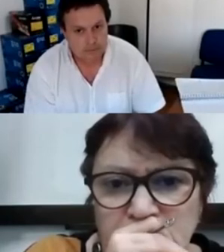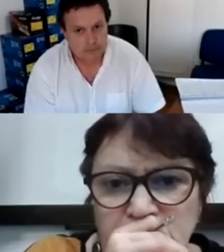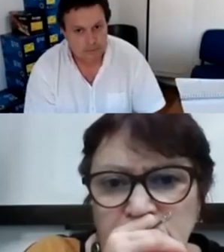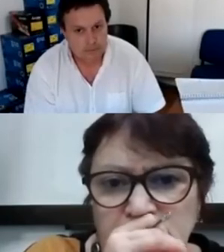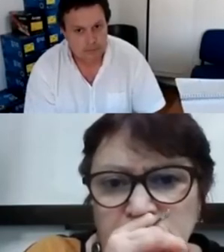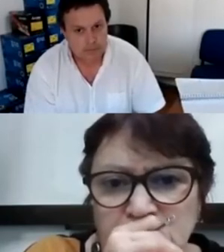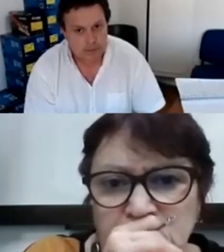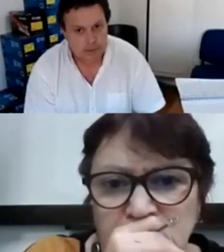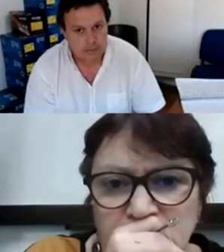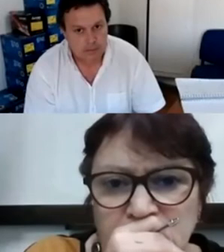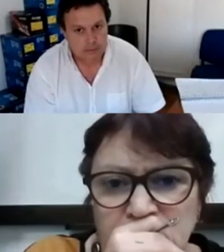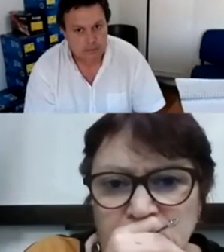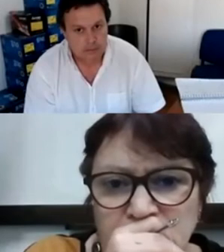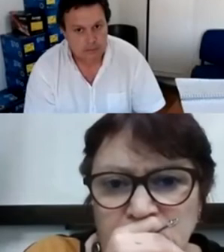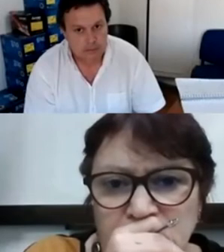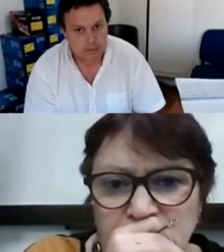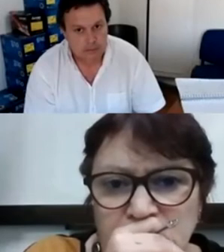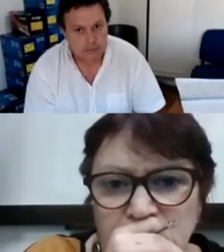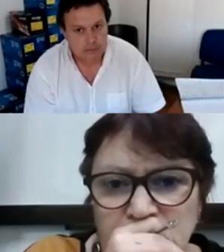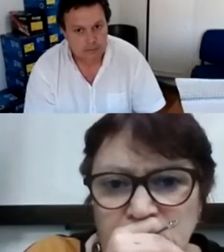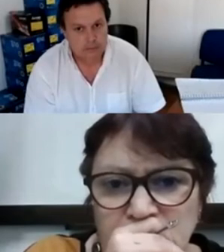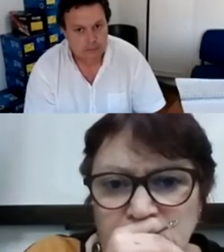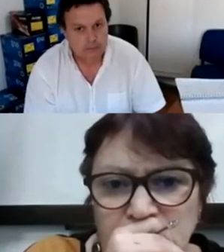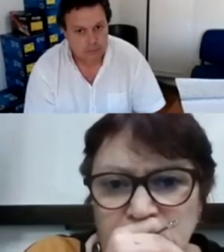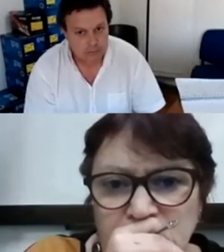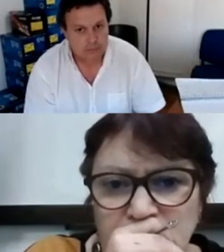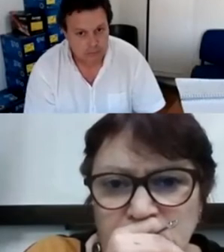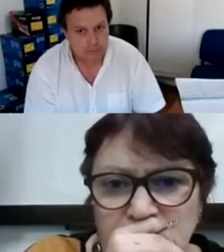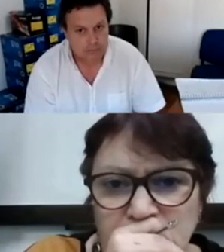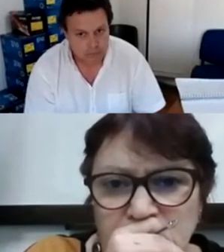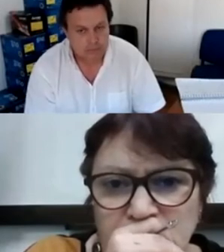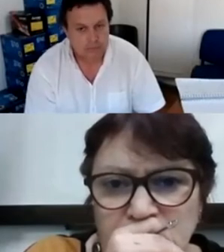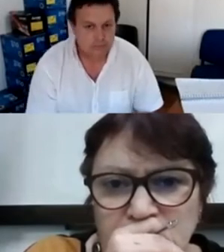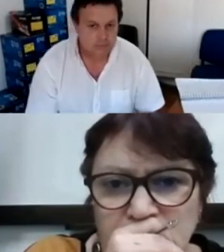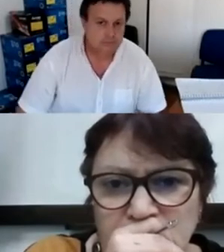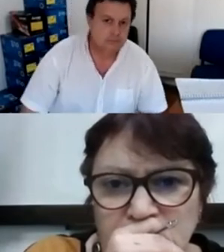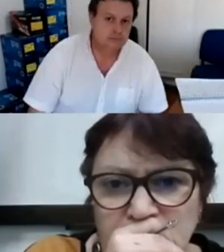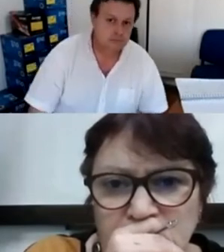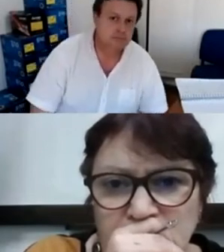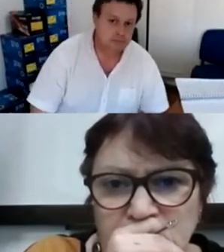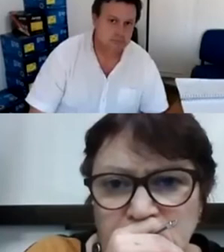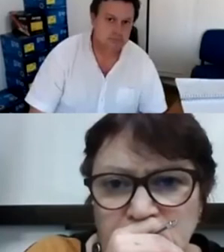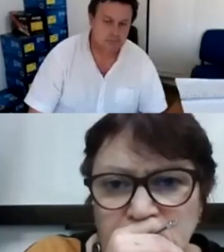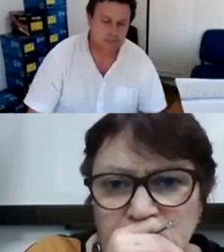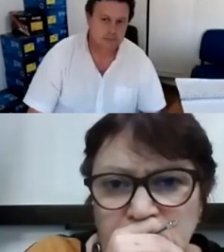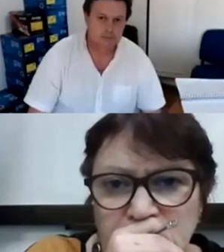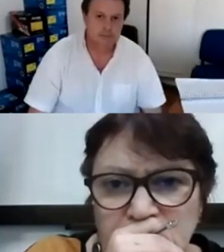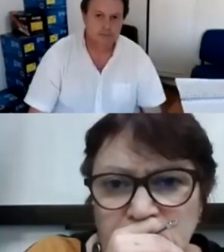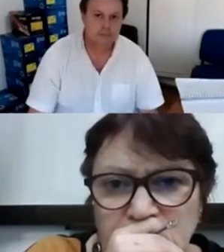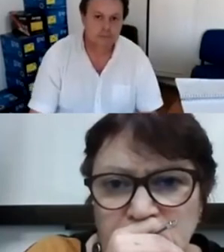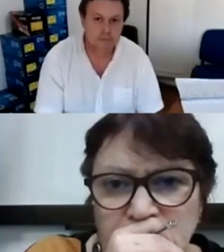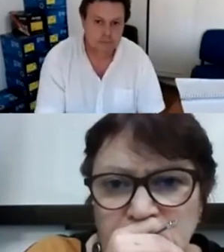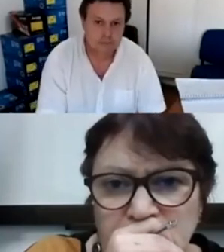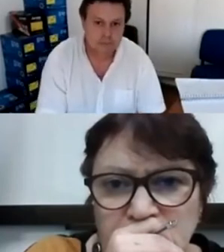doctorado, tuvieron un 25% de docentes de ISEF que fueron financiados. Del total de presentados y financiados, que